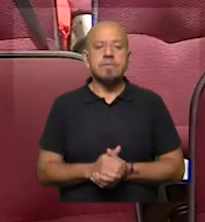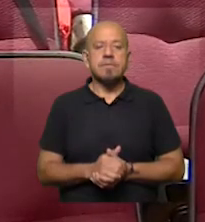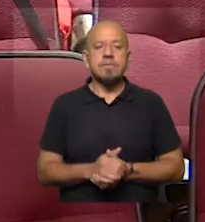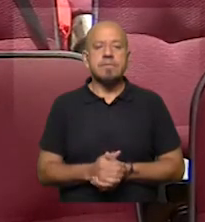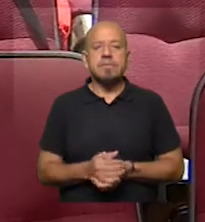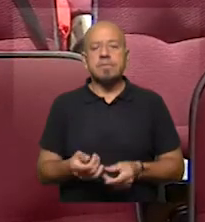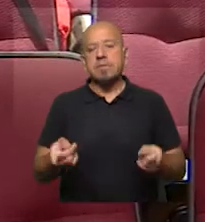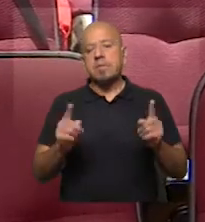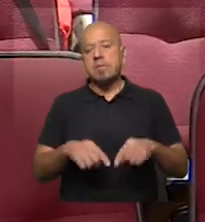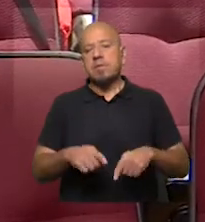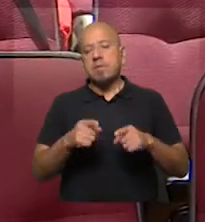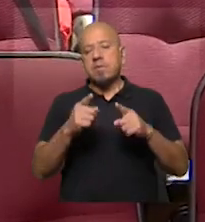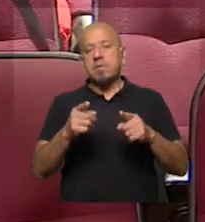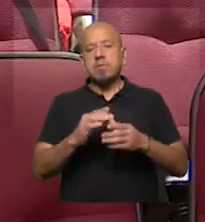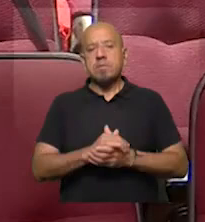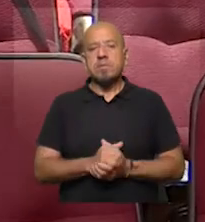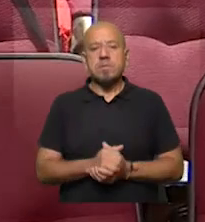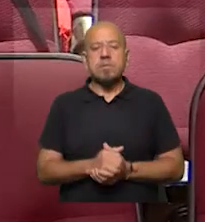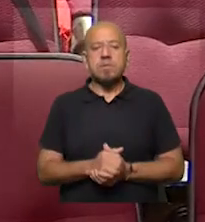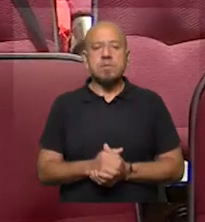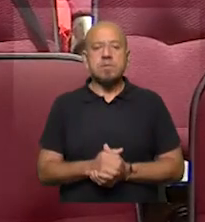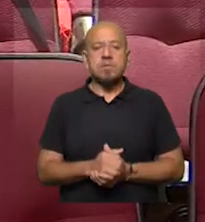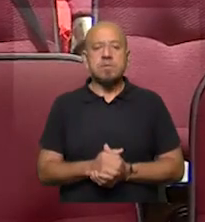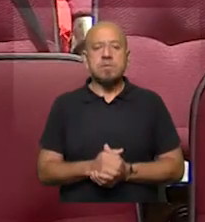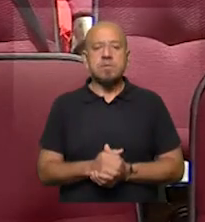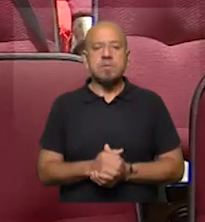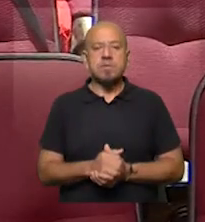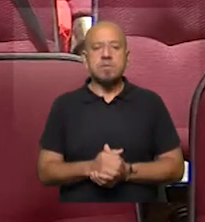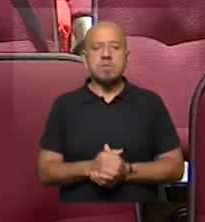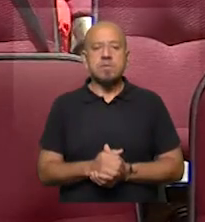mandan en piso y bueno, podemos volver con ustedes. Un beso.